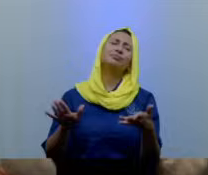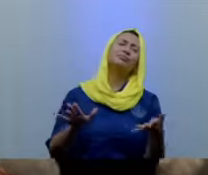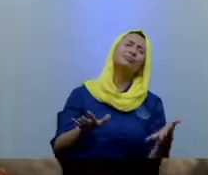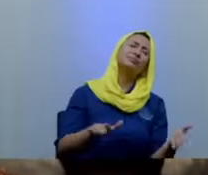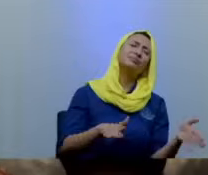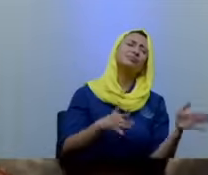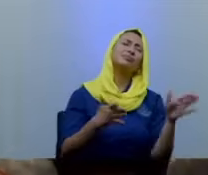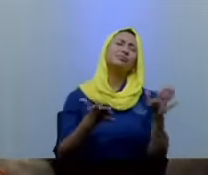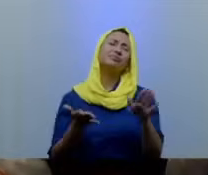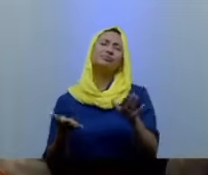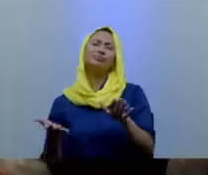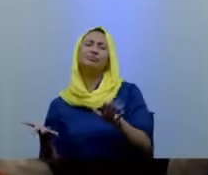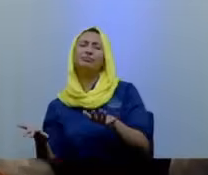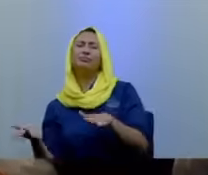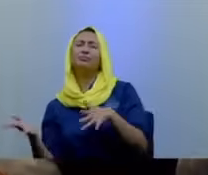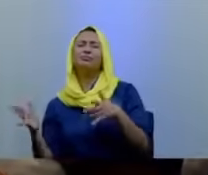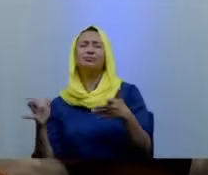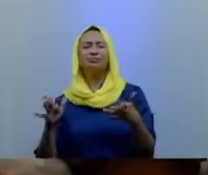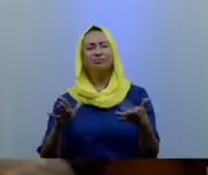ofrenda